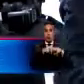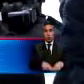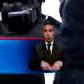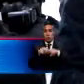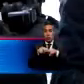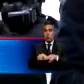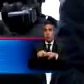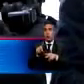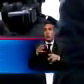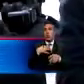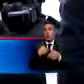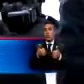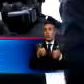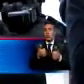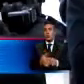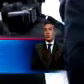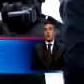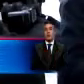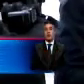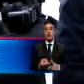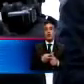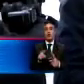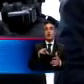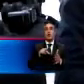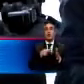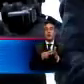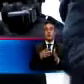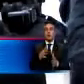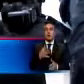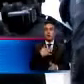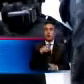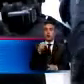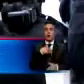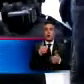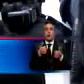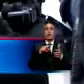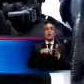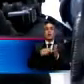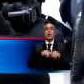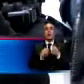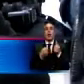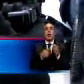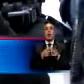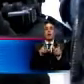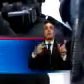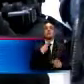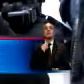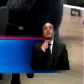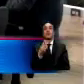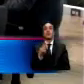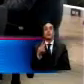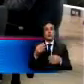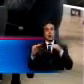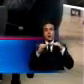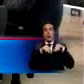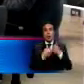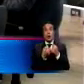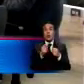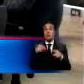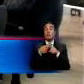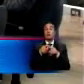contenido antes de que éste salga, por tanto eso es contrario a la libertad de expresión y en última instancia a la democracia. Durante